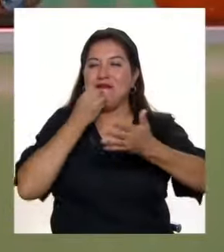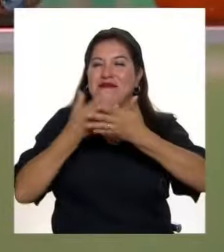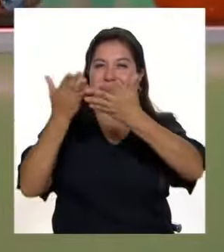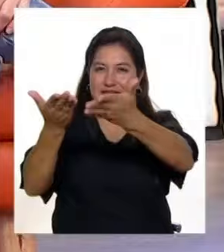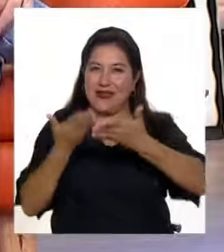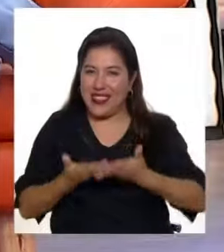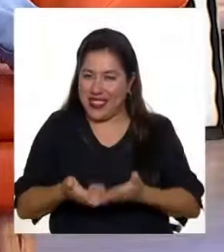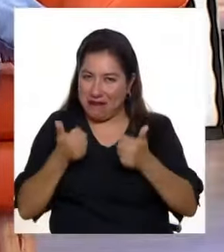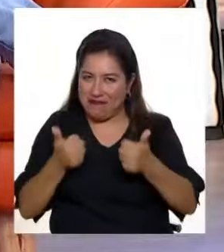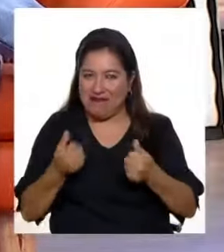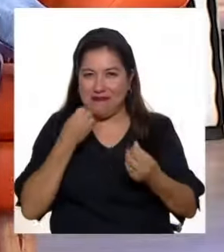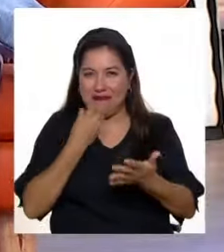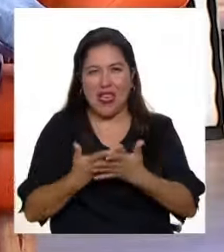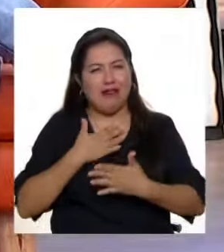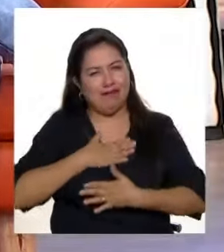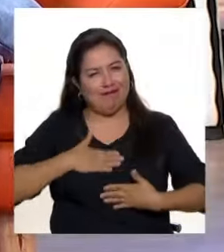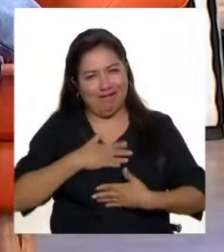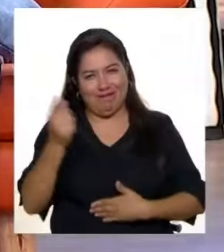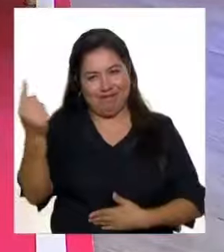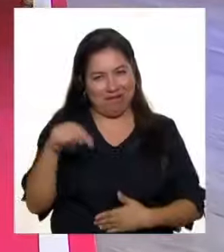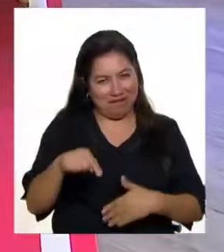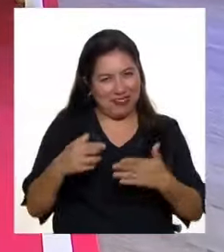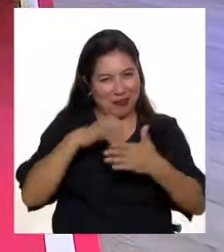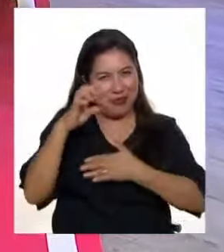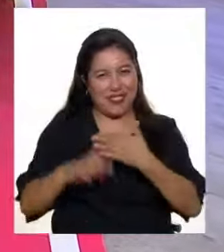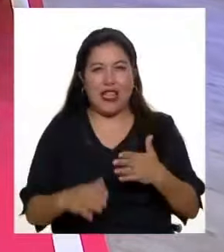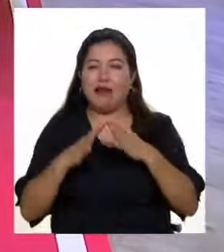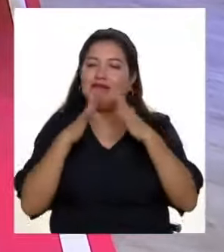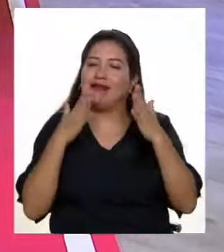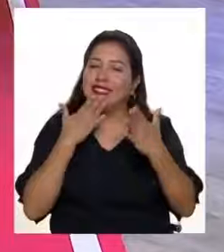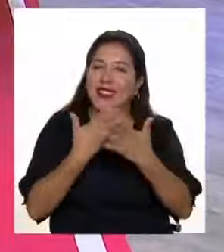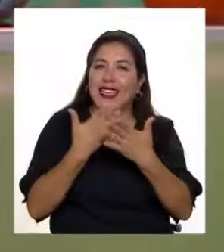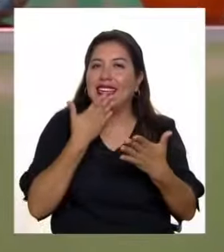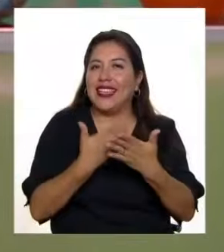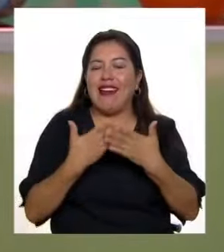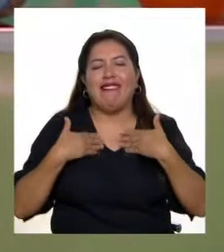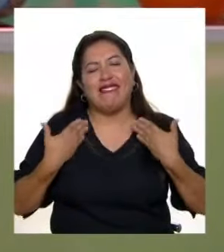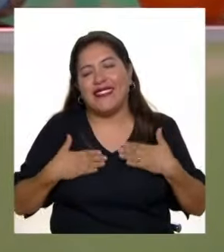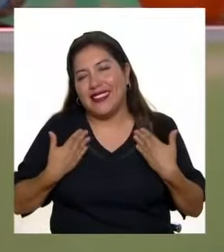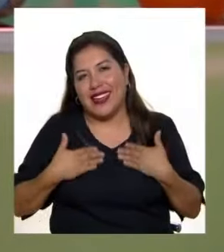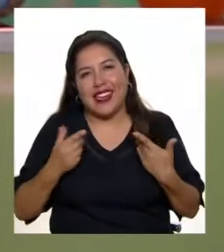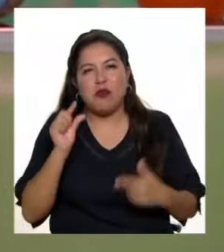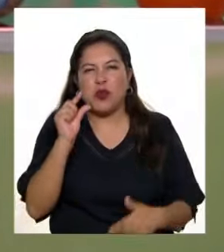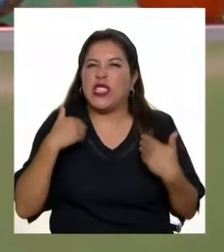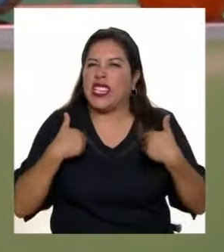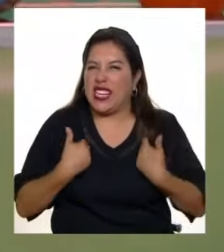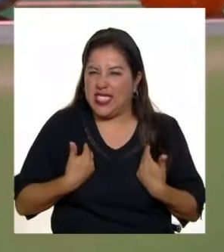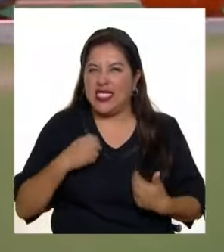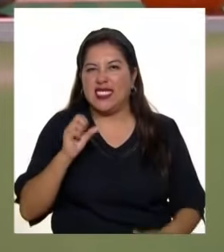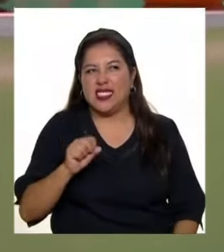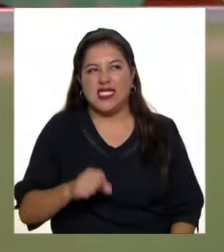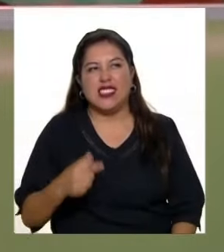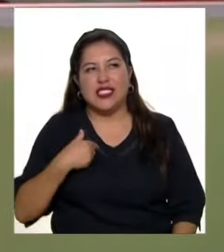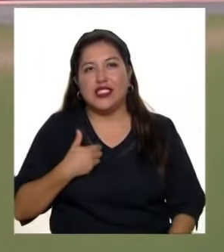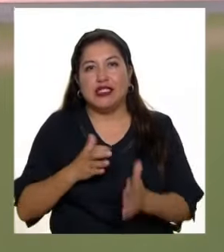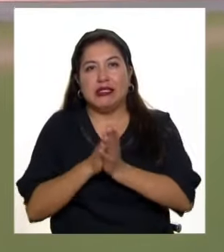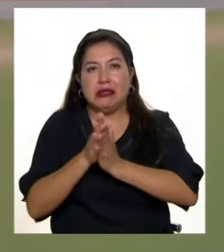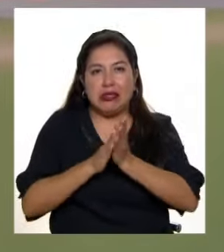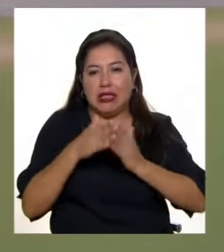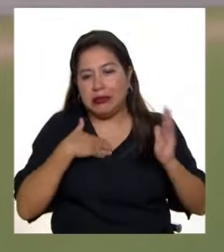Bienvenida, reina, ¿cómo estás? Siempre es un placer tenerte en el programa. Muchas gracias. Feliz, un poco cansada porque estoy con toda la preparación